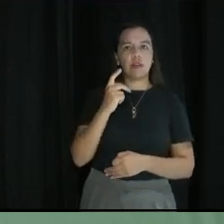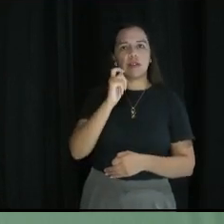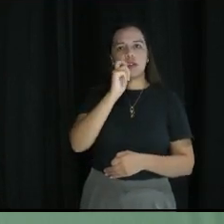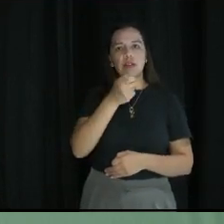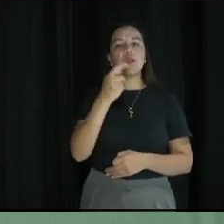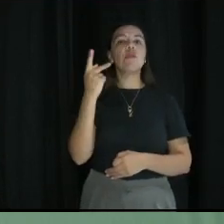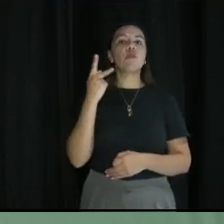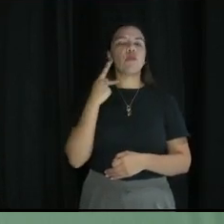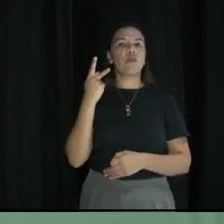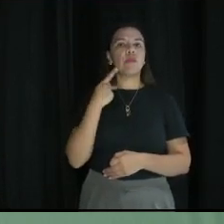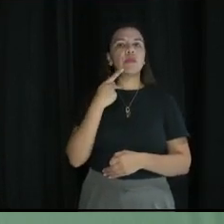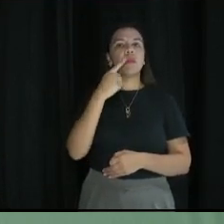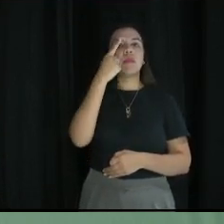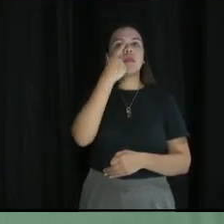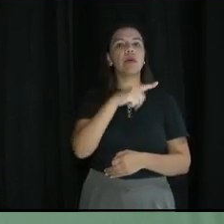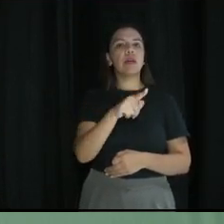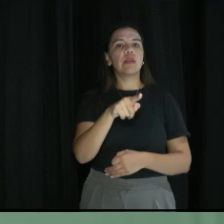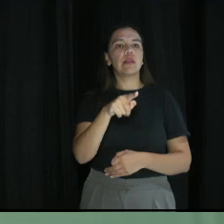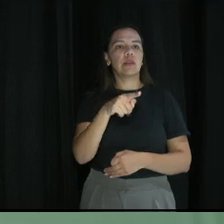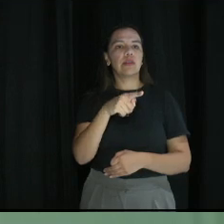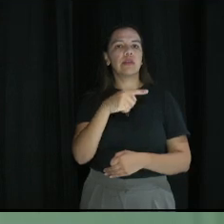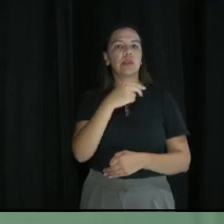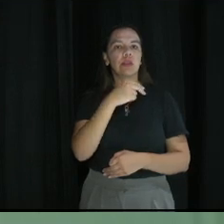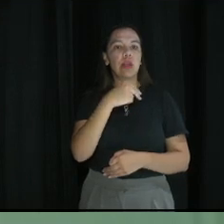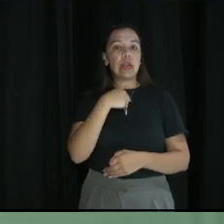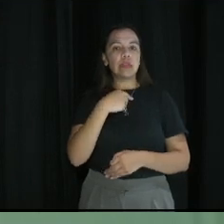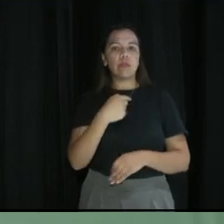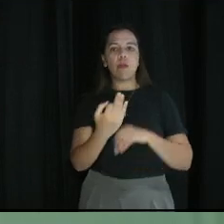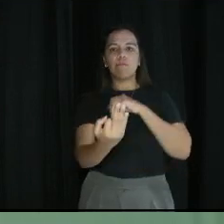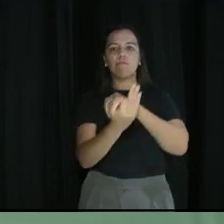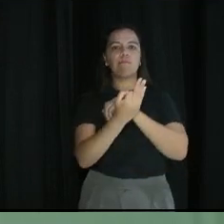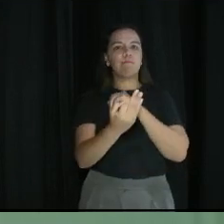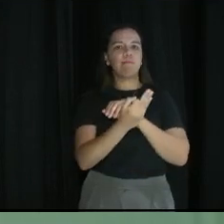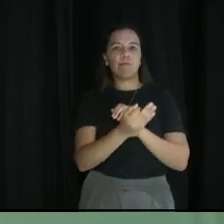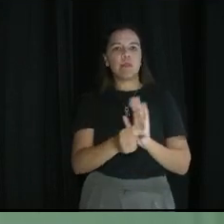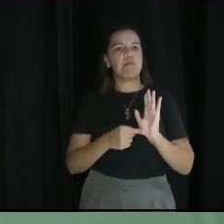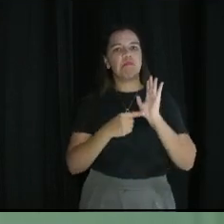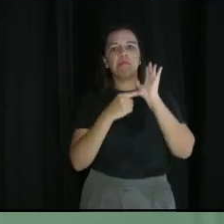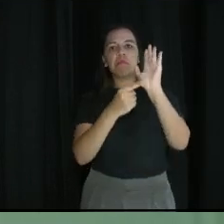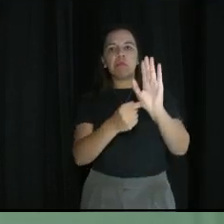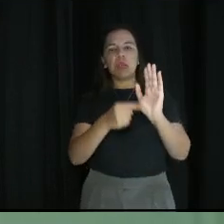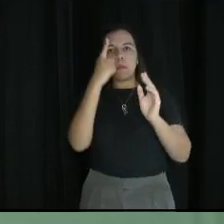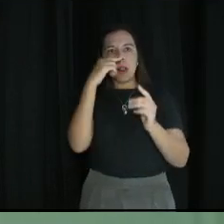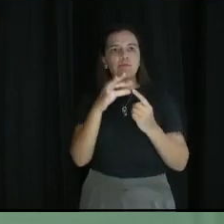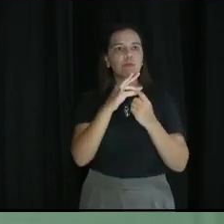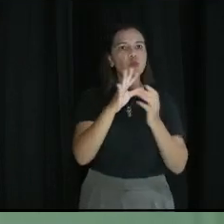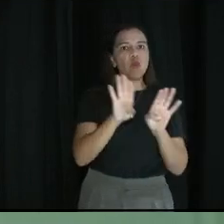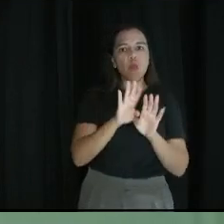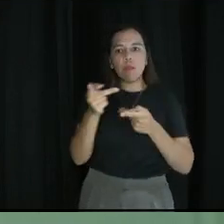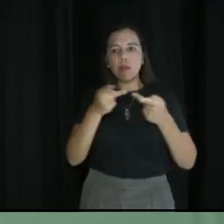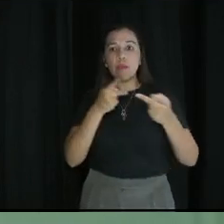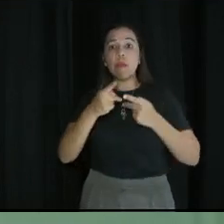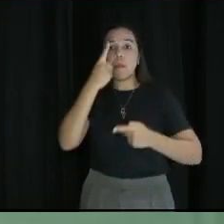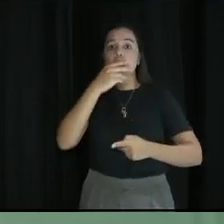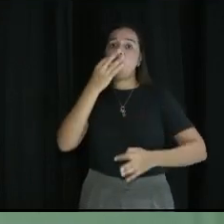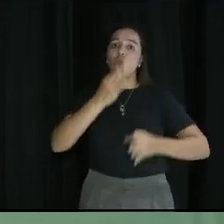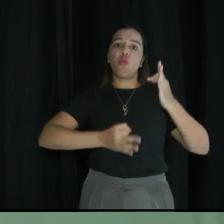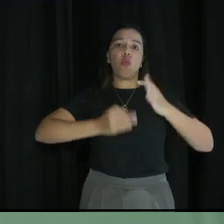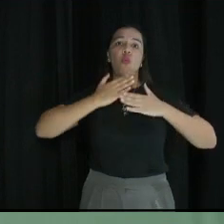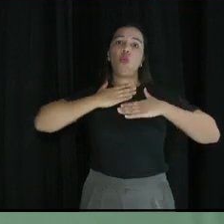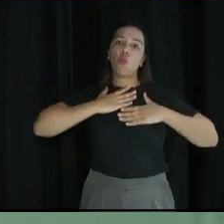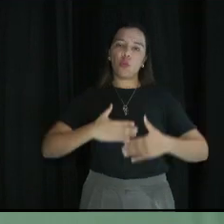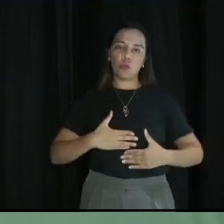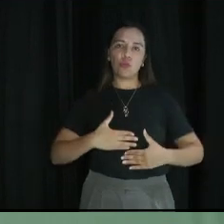política ambiental, que nos permite a nosotros pues, poder tener una guía y poder dar una debida procuración de justicia. Yo